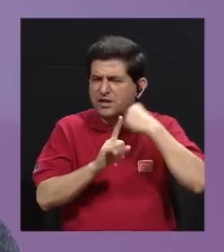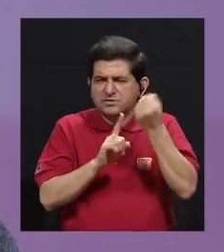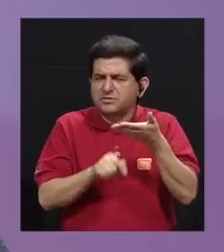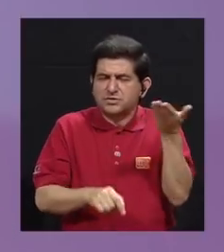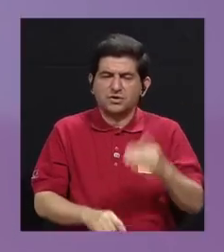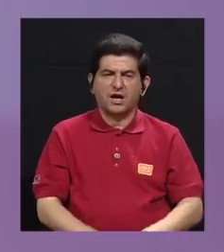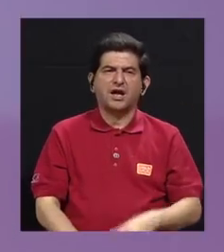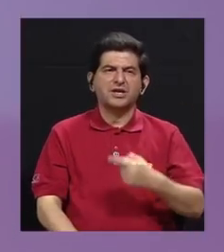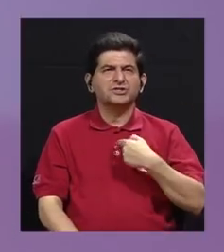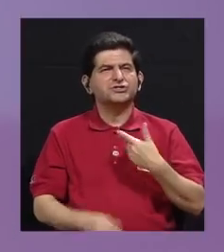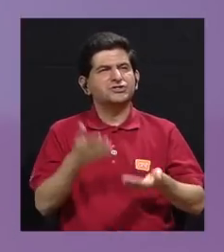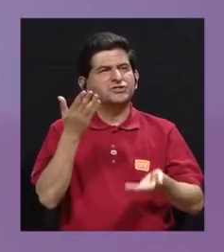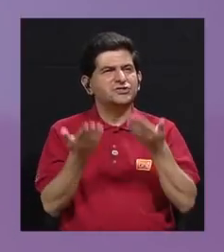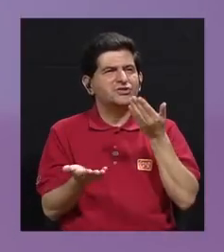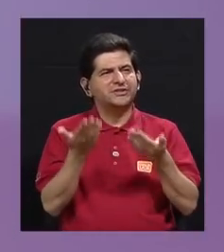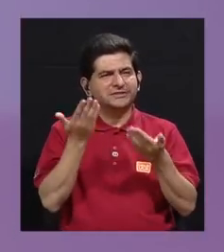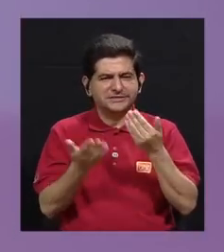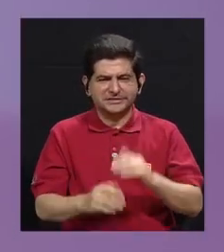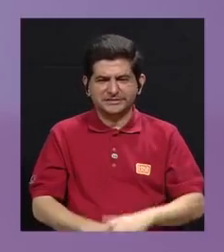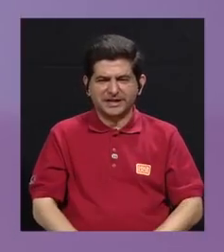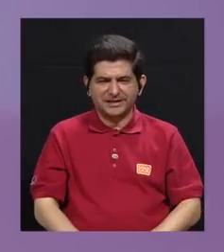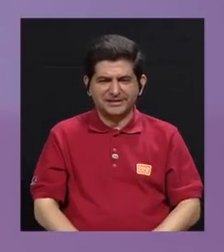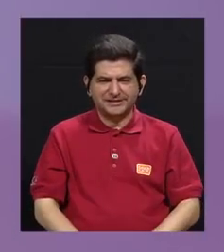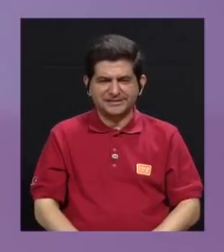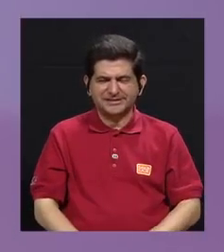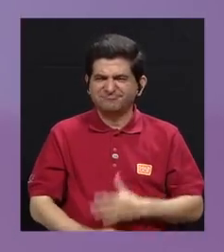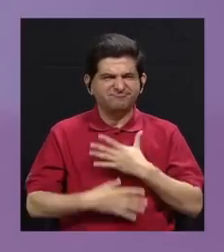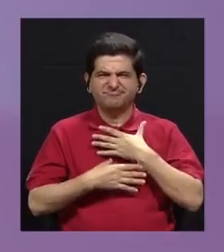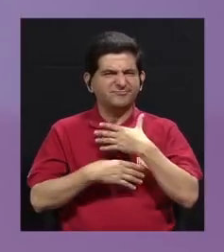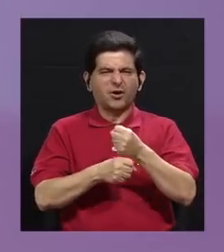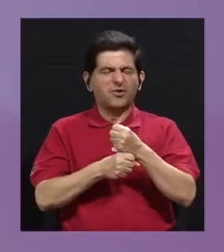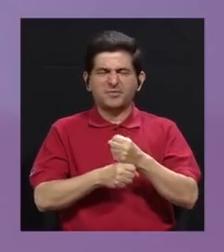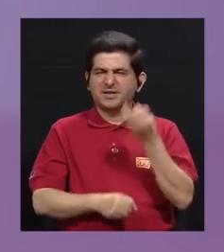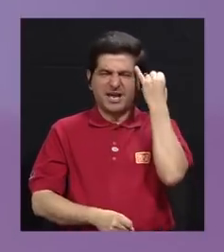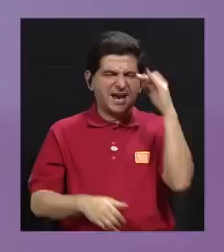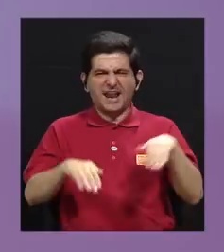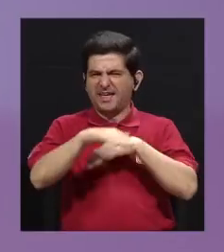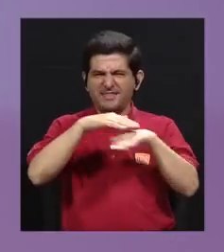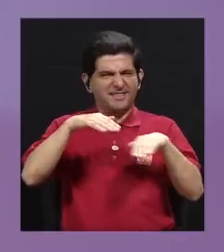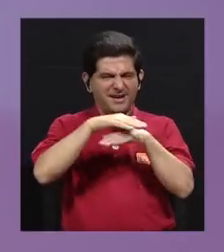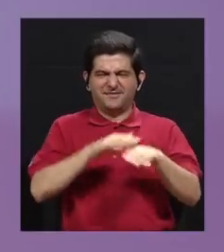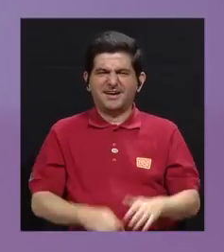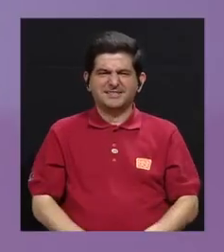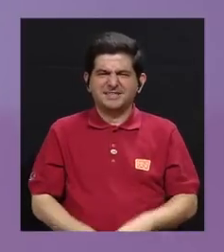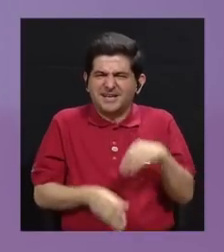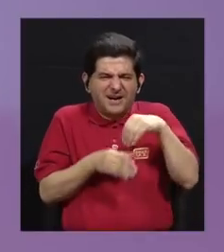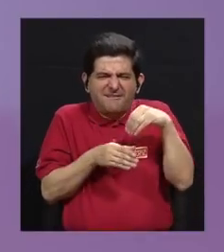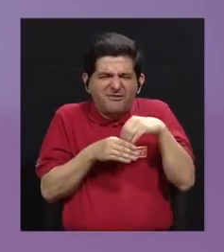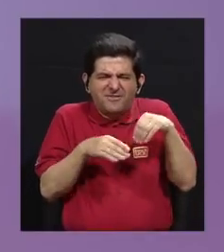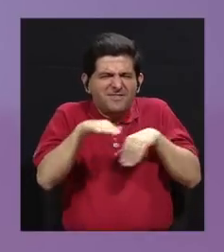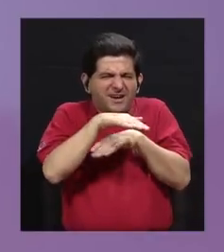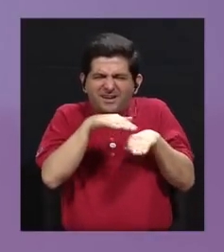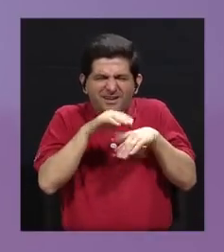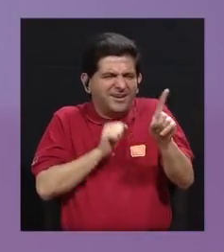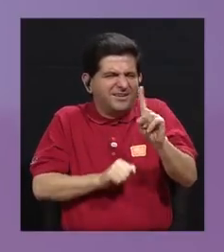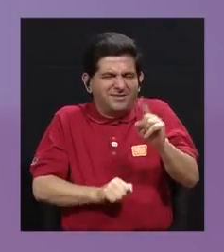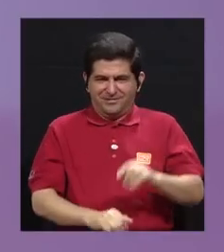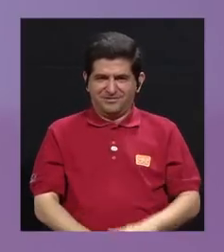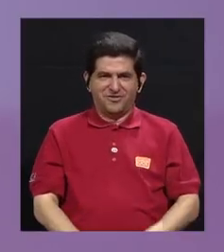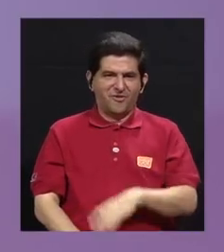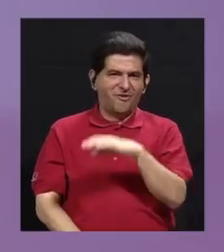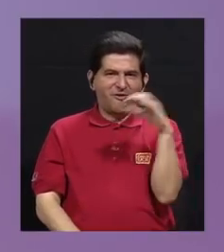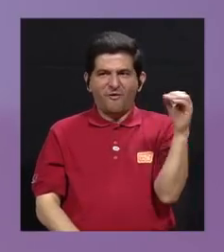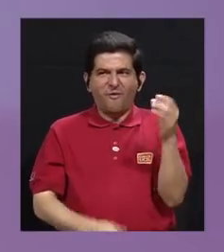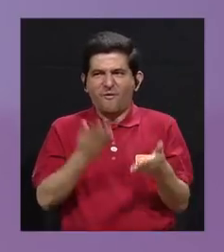respecto. Sí, yo estoy como muy, soy desconfiada de los fundamentalismos, de los